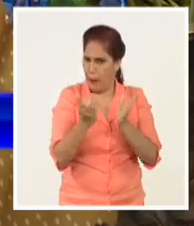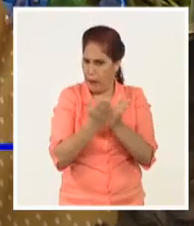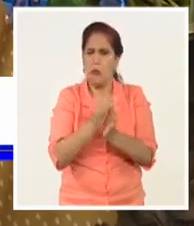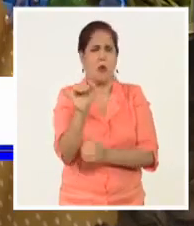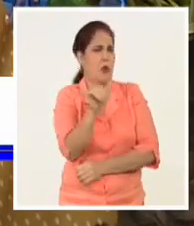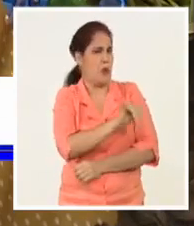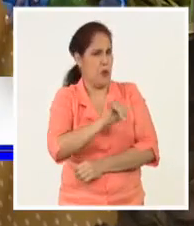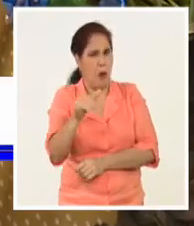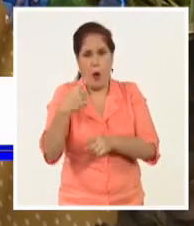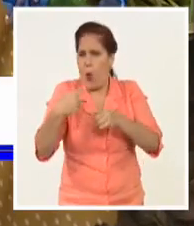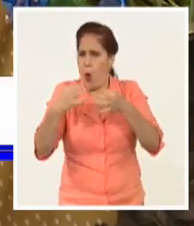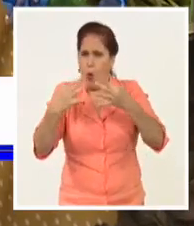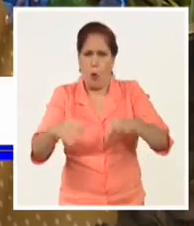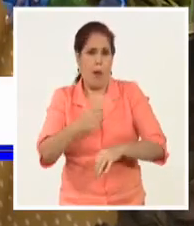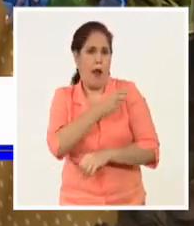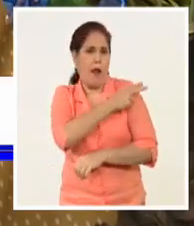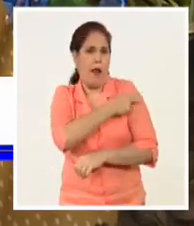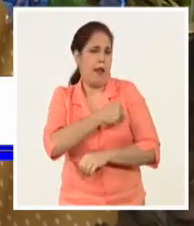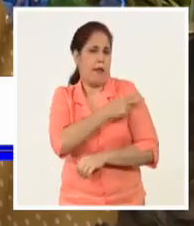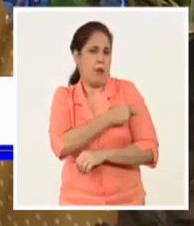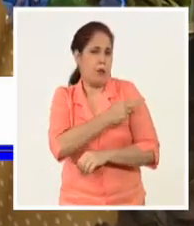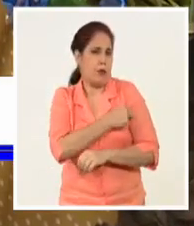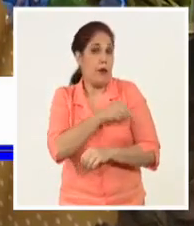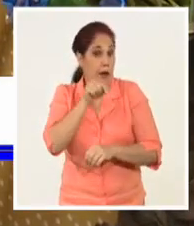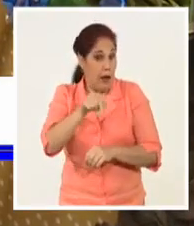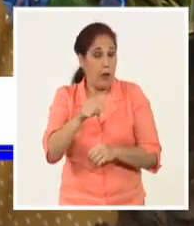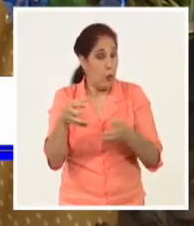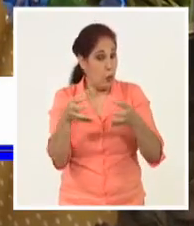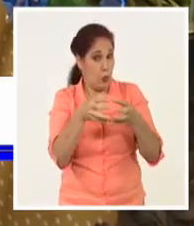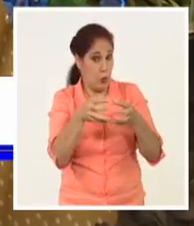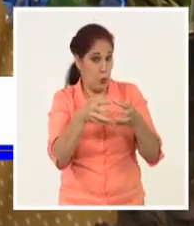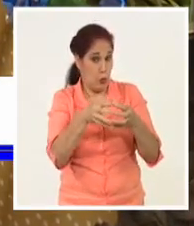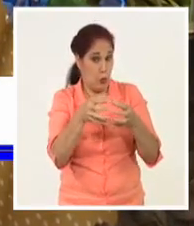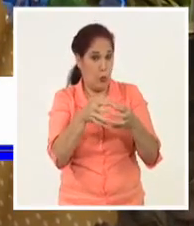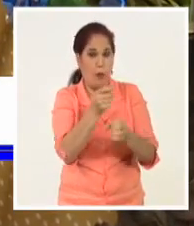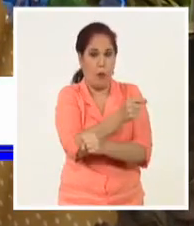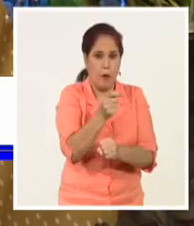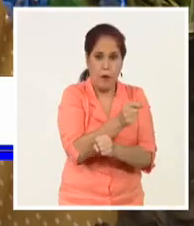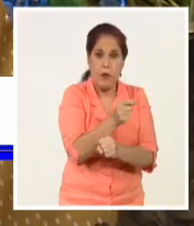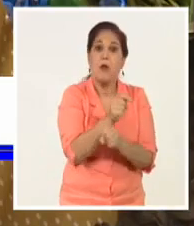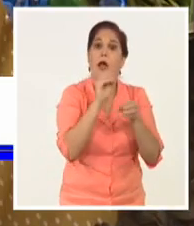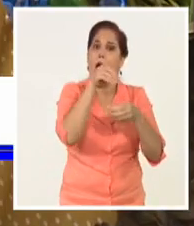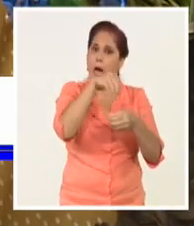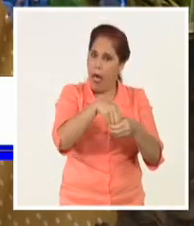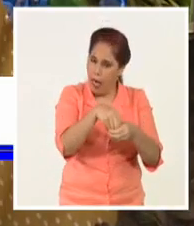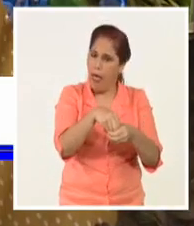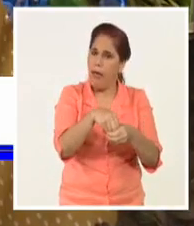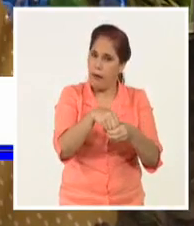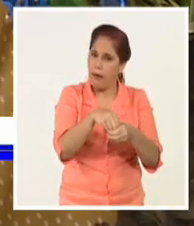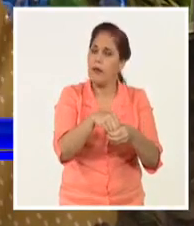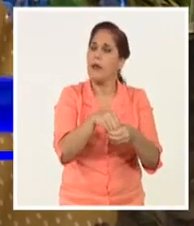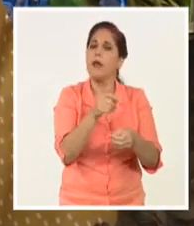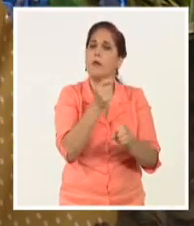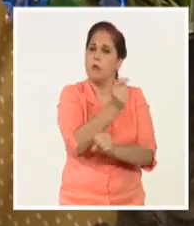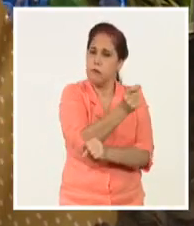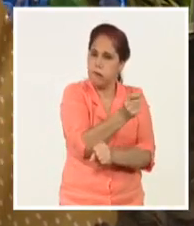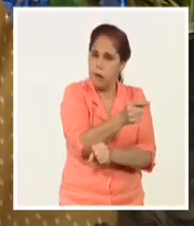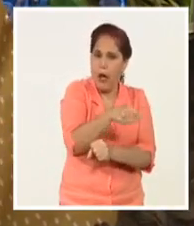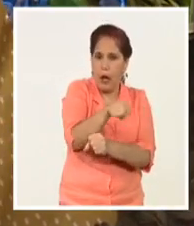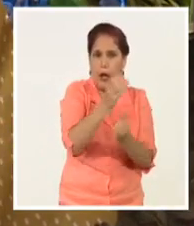de estudio que tiene la Enseñanza General de Educación. Aquí tenemos un colectivo de educadores, maestros, que son de docentes que les imparten